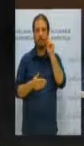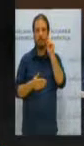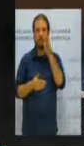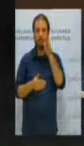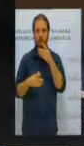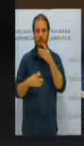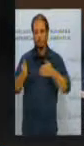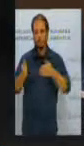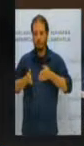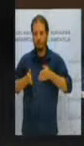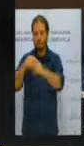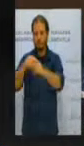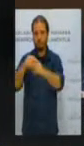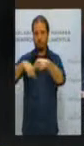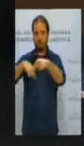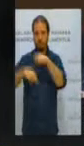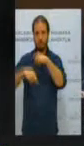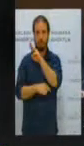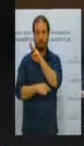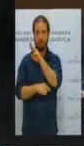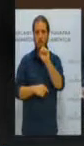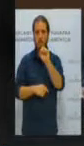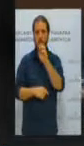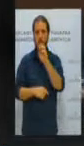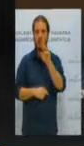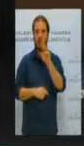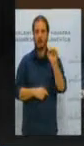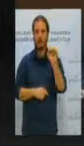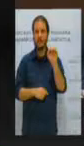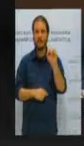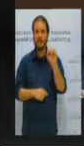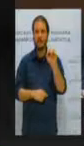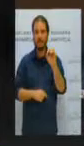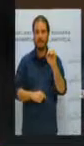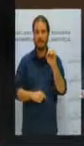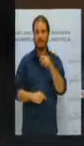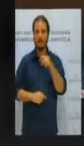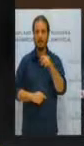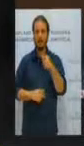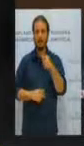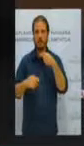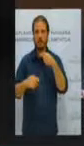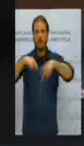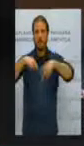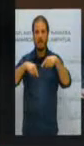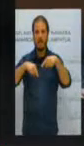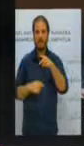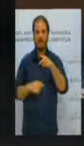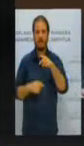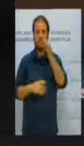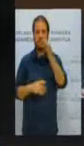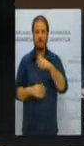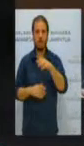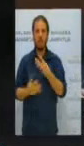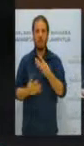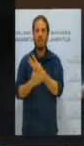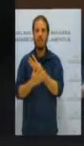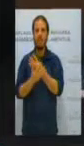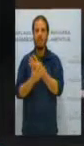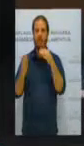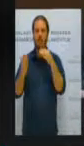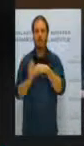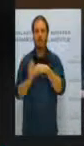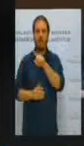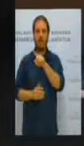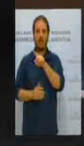PA30, que tiene un tráfico medio, una IMD, de 19.143 vehículos.